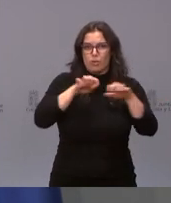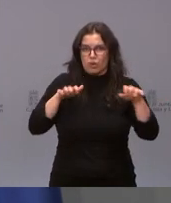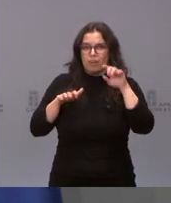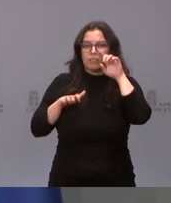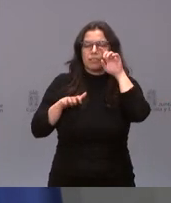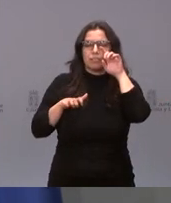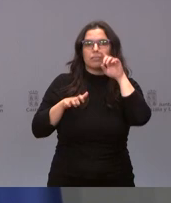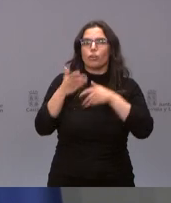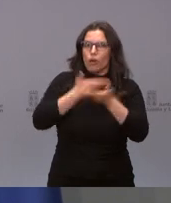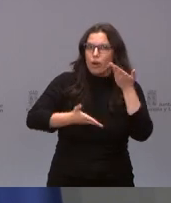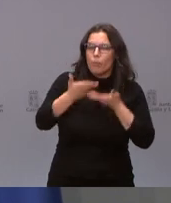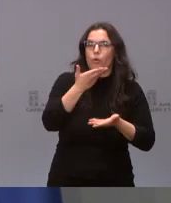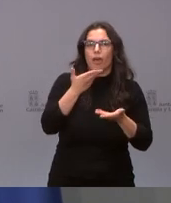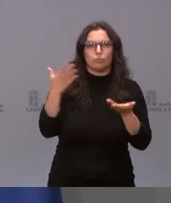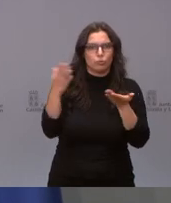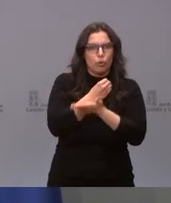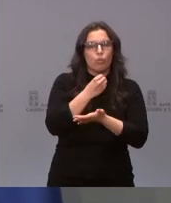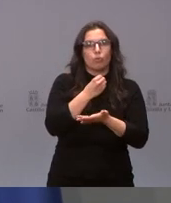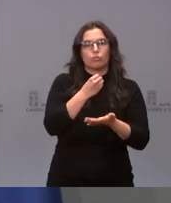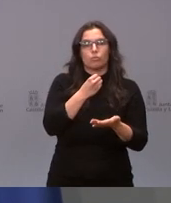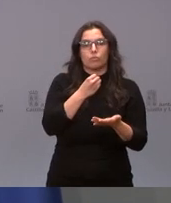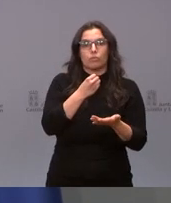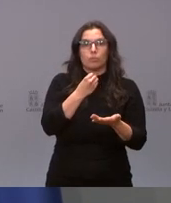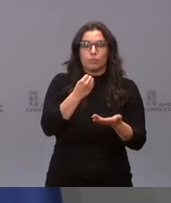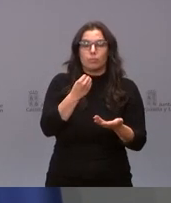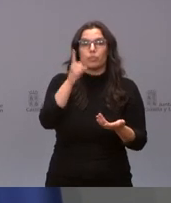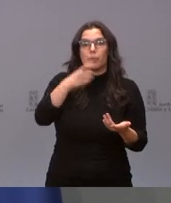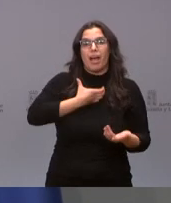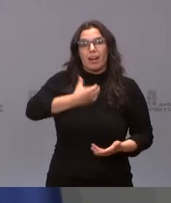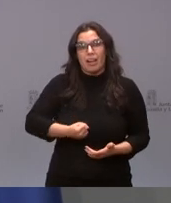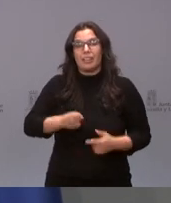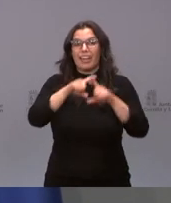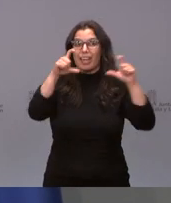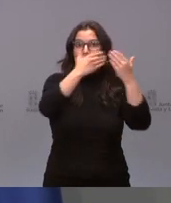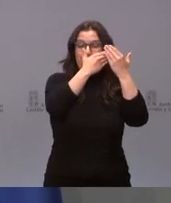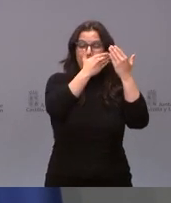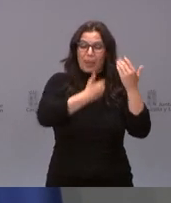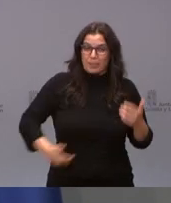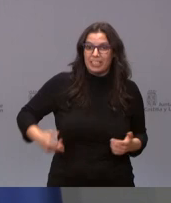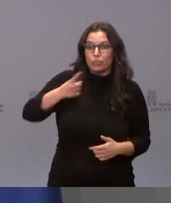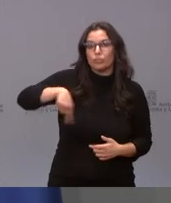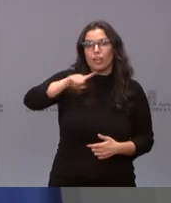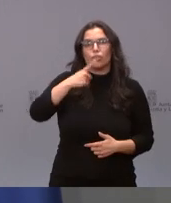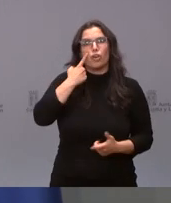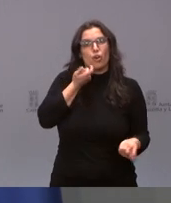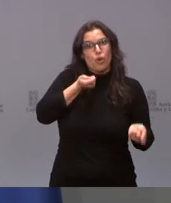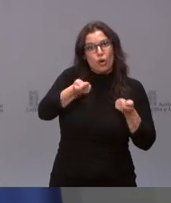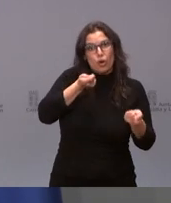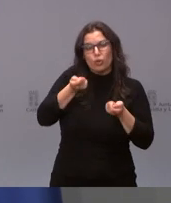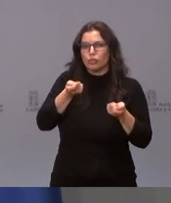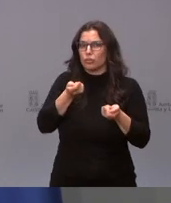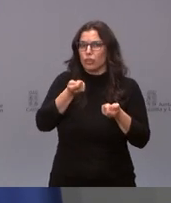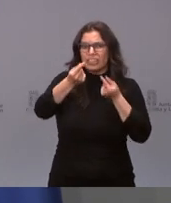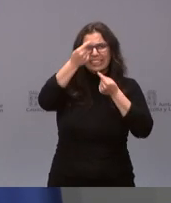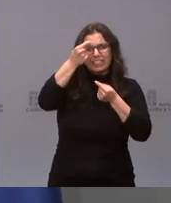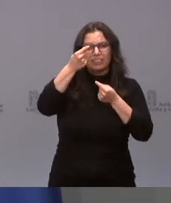colaboración de todo el mundo es alcaldes y empresarios que mantengan el control del estricto control